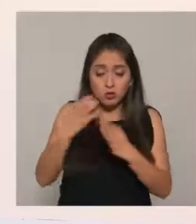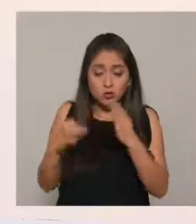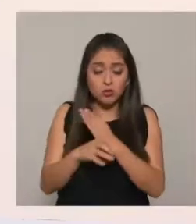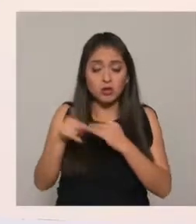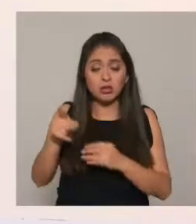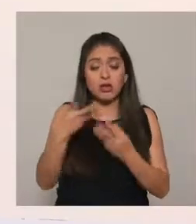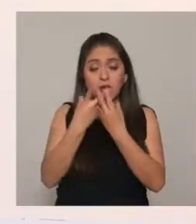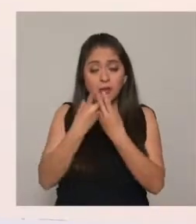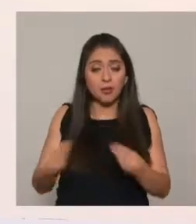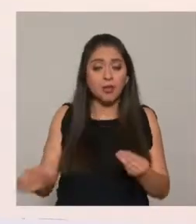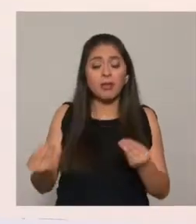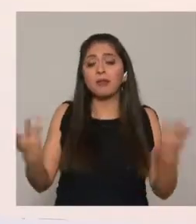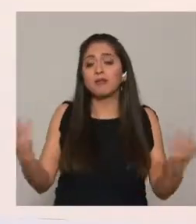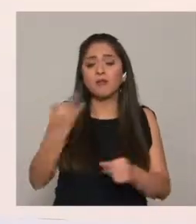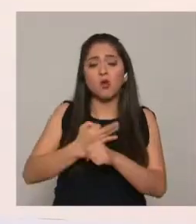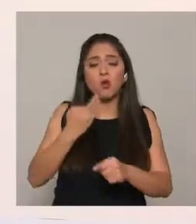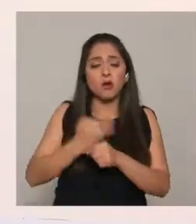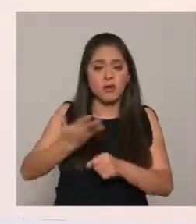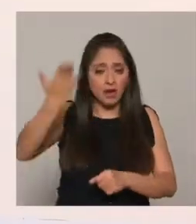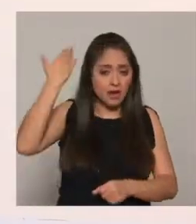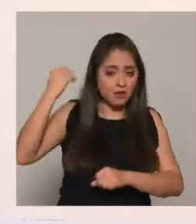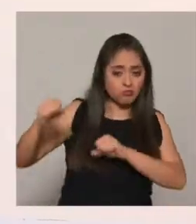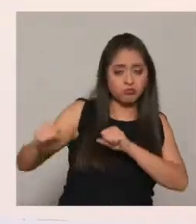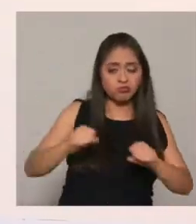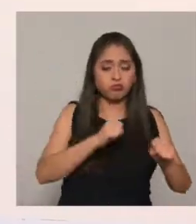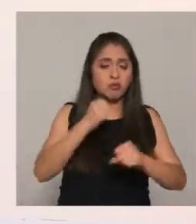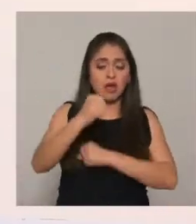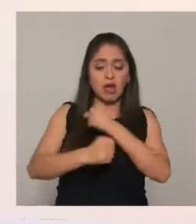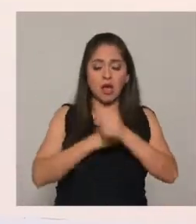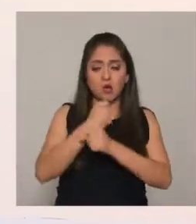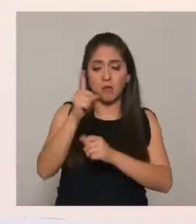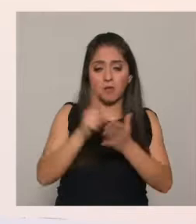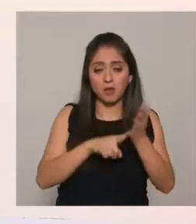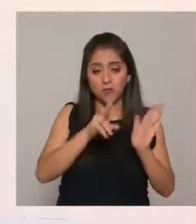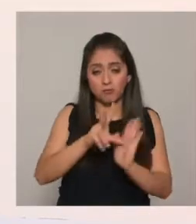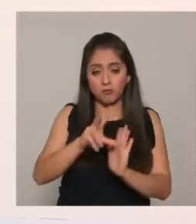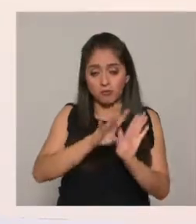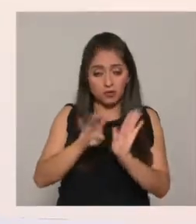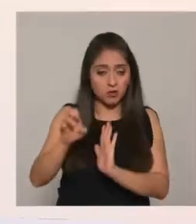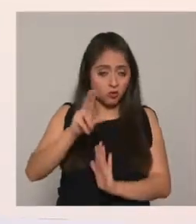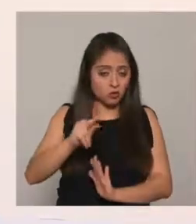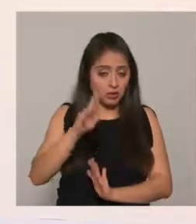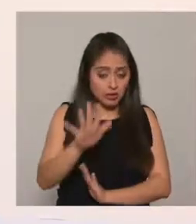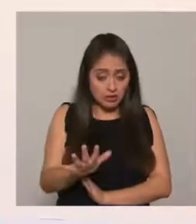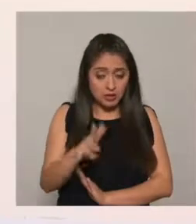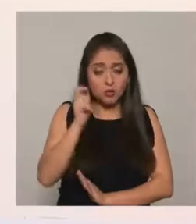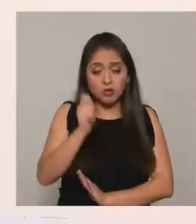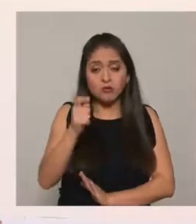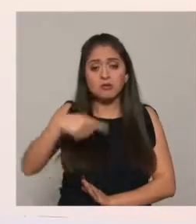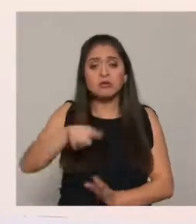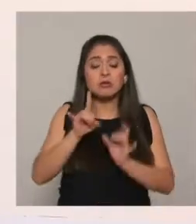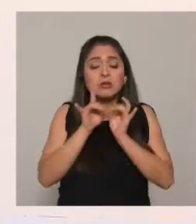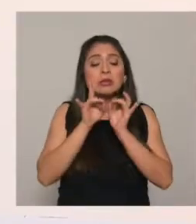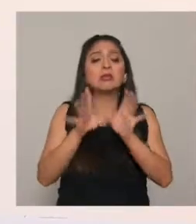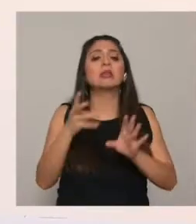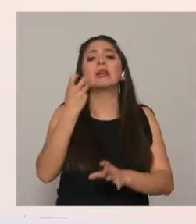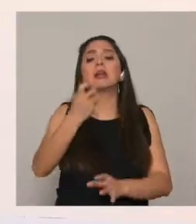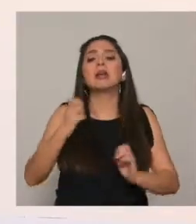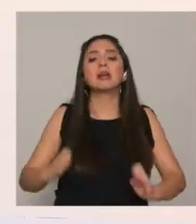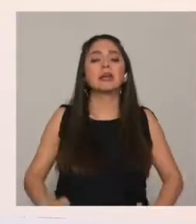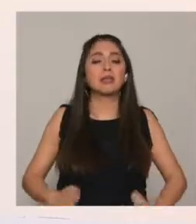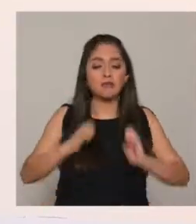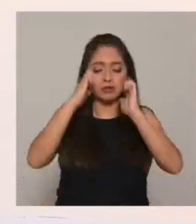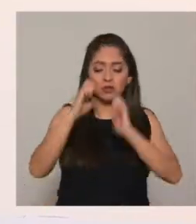esos documentos se perdieron con el terremoto del 85 y muchos habrían temido que ocurriera lo mismo en este edificio